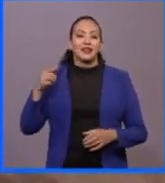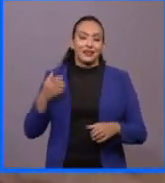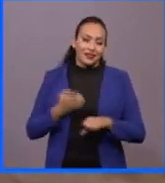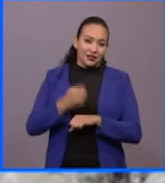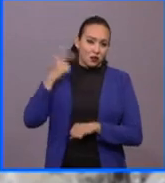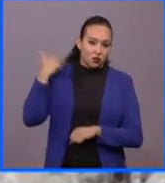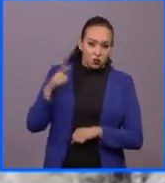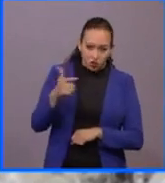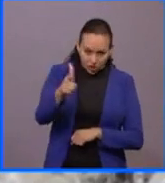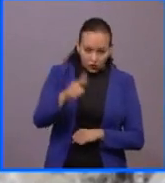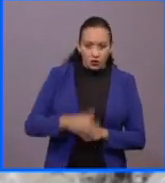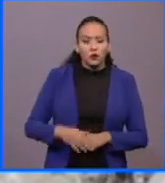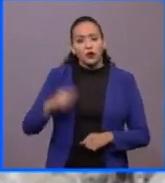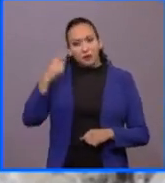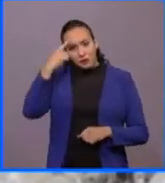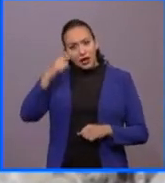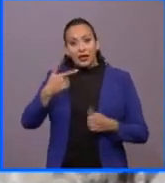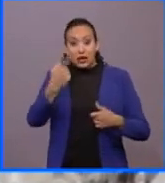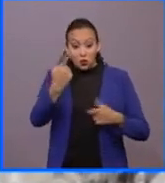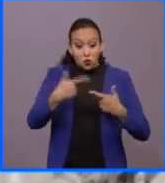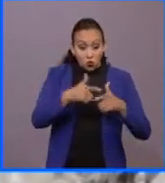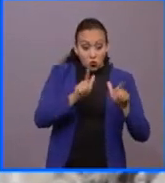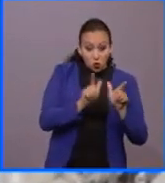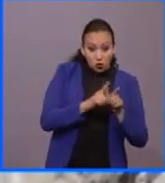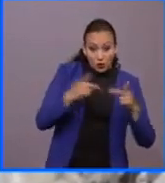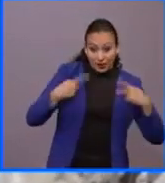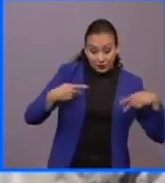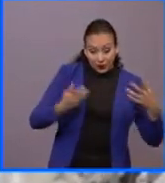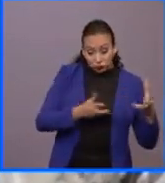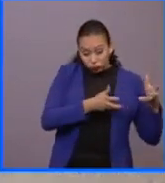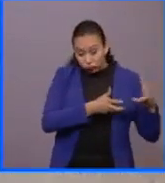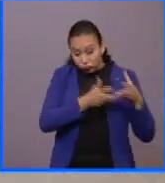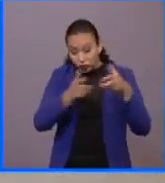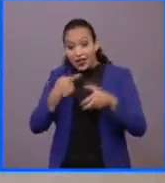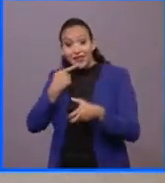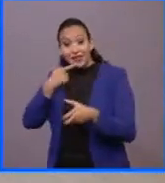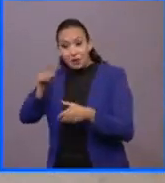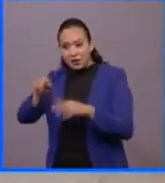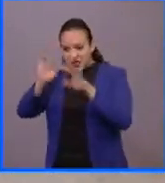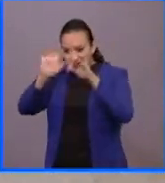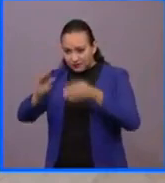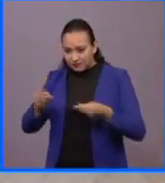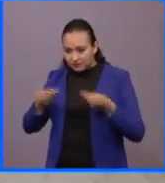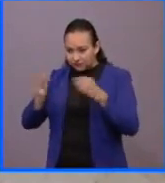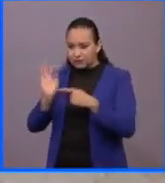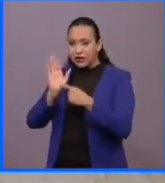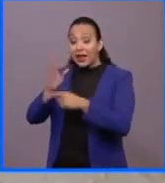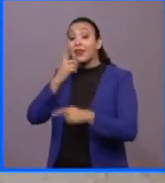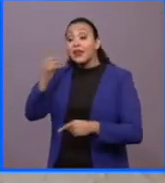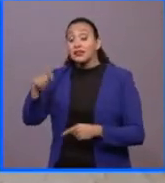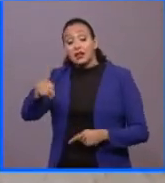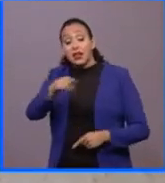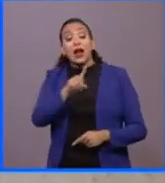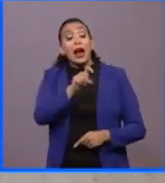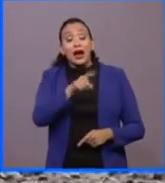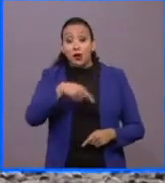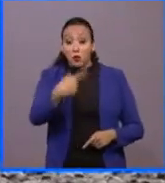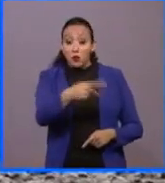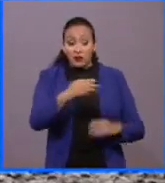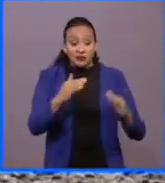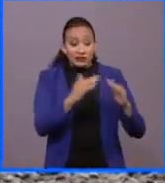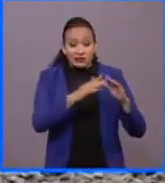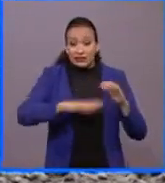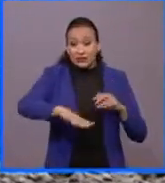un amparo indirecto colectivo por la crisis hídrica en la región. En dicha comunidad jamás han tenido agua potable